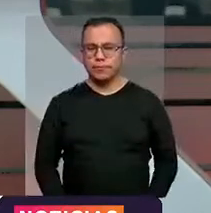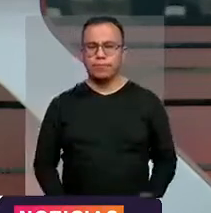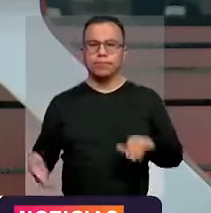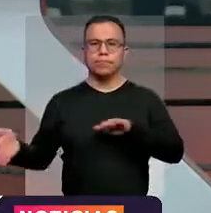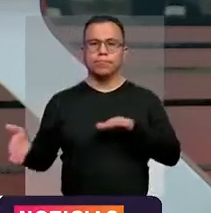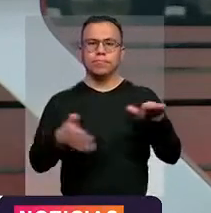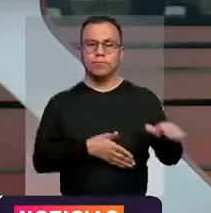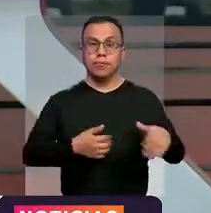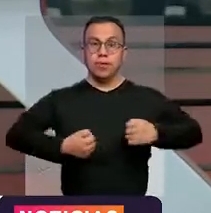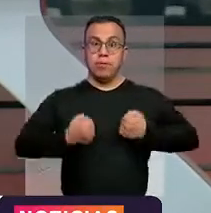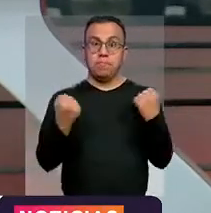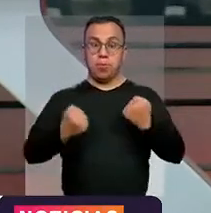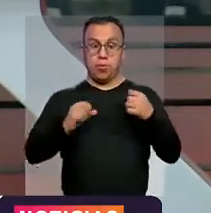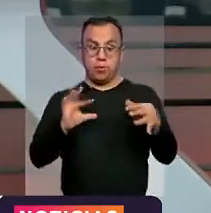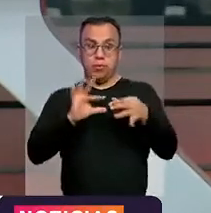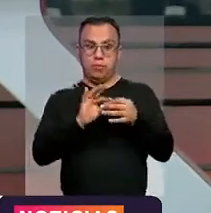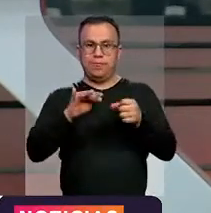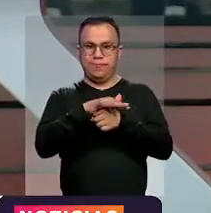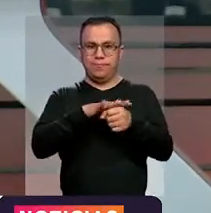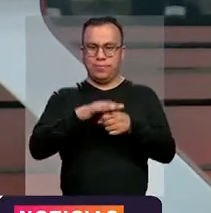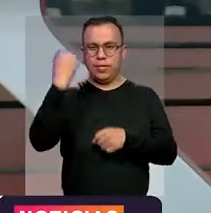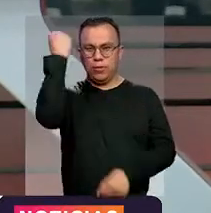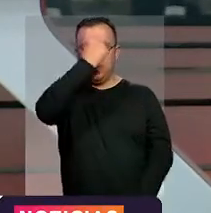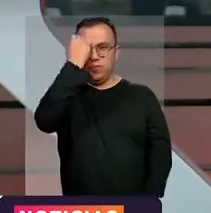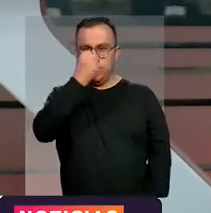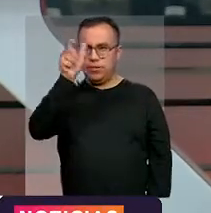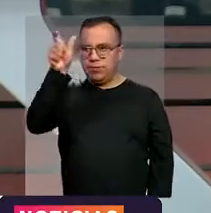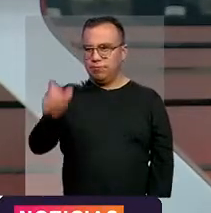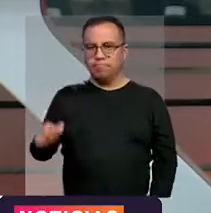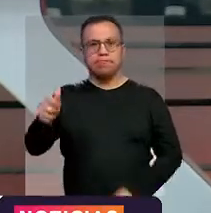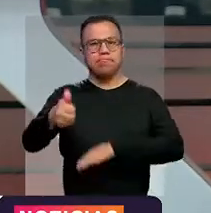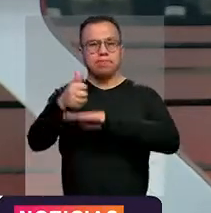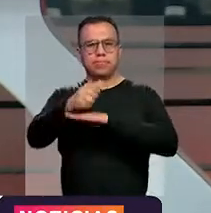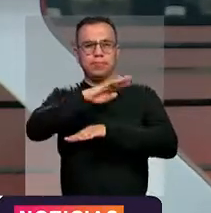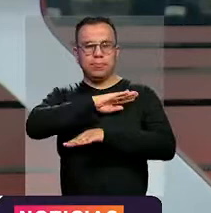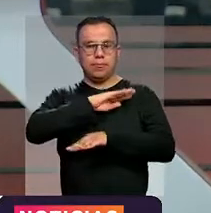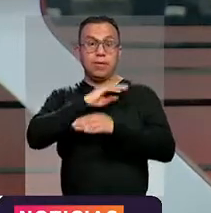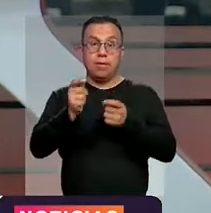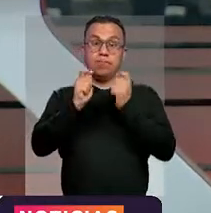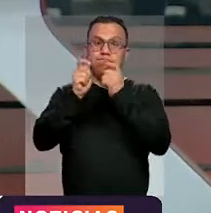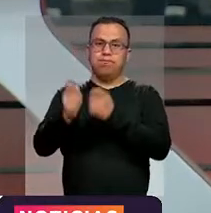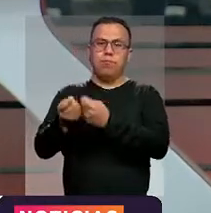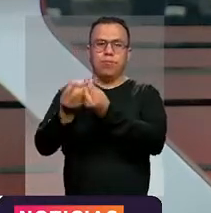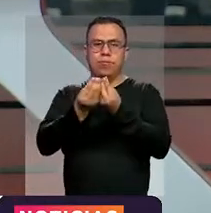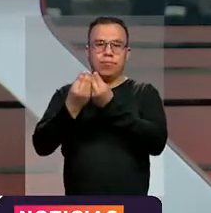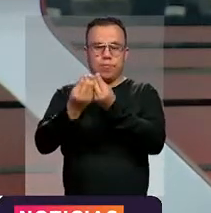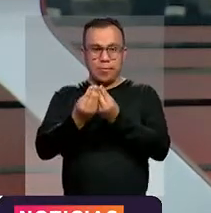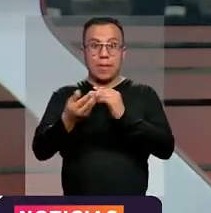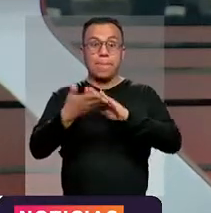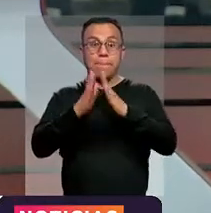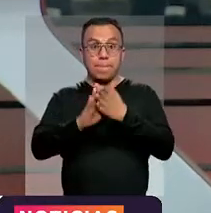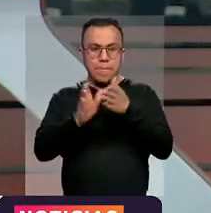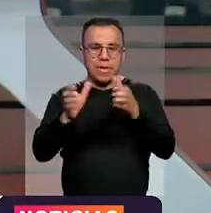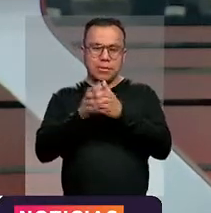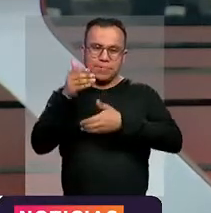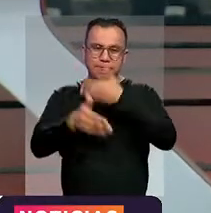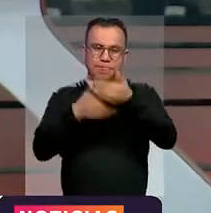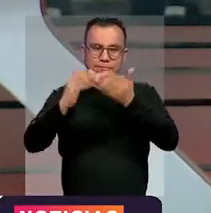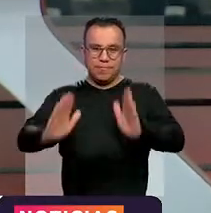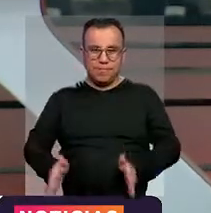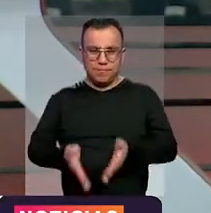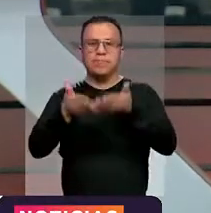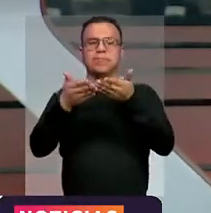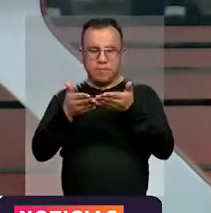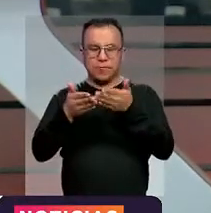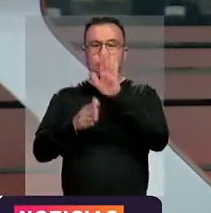Y mientras tanto, en la Bogotá región, el alcalde de Soacha, Juan Carlos Aldarriaga, lideró el acto de posesión de los consejeros de paz, reconciliación y convivencia del